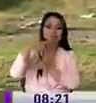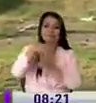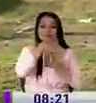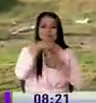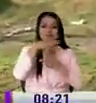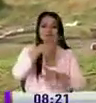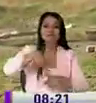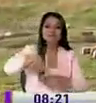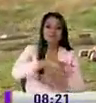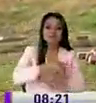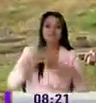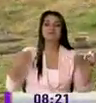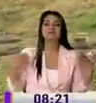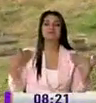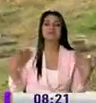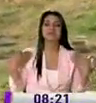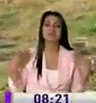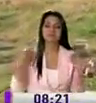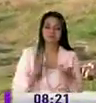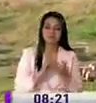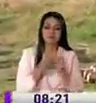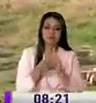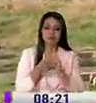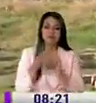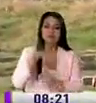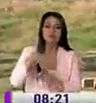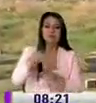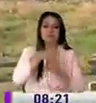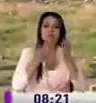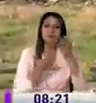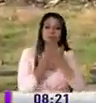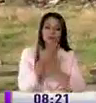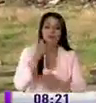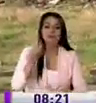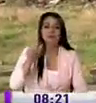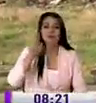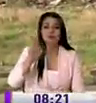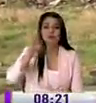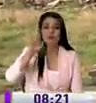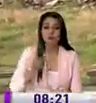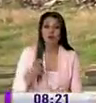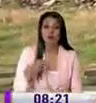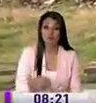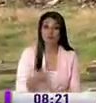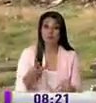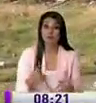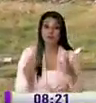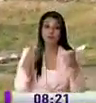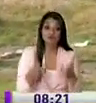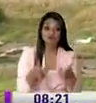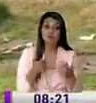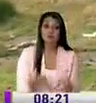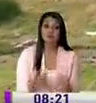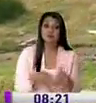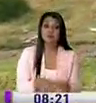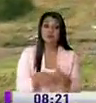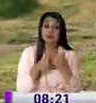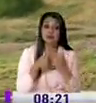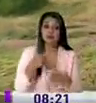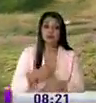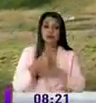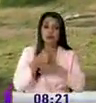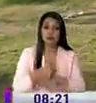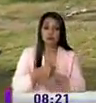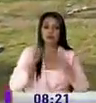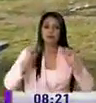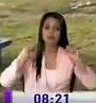felicidad aquí en el sector de Nueva Aurora y por supuesto nosotros estaremos pendientes de la obra que realice desde el día de hoy la autoridad